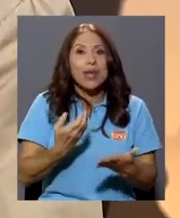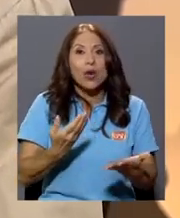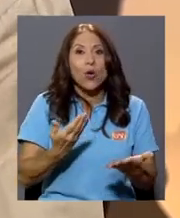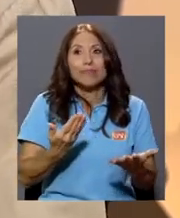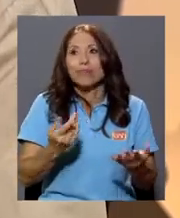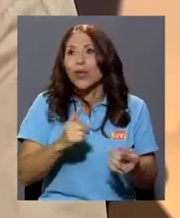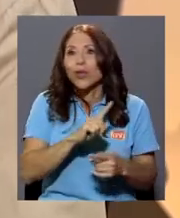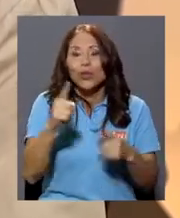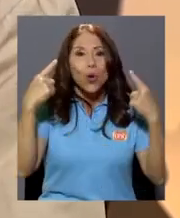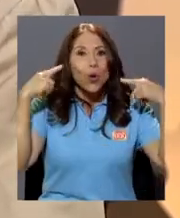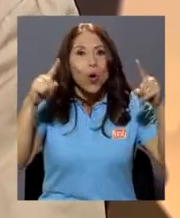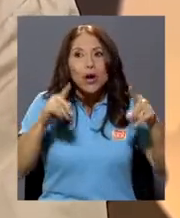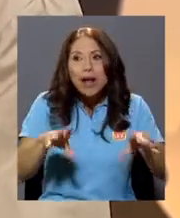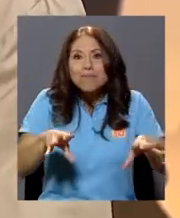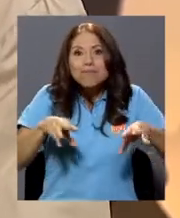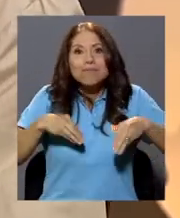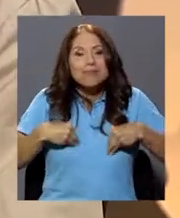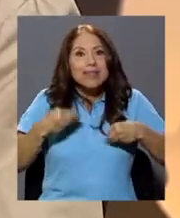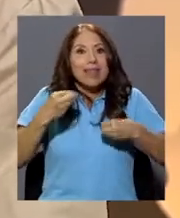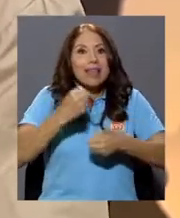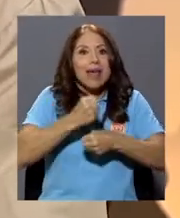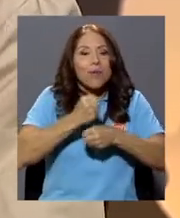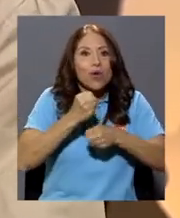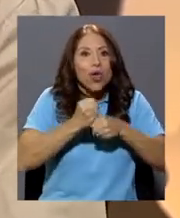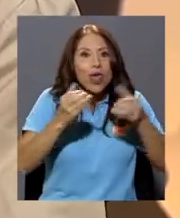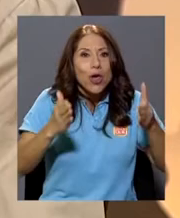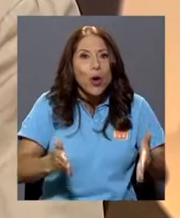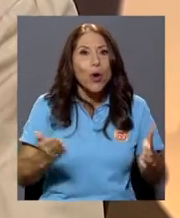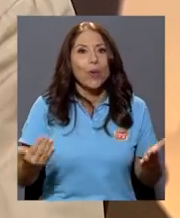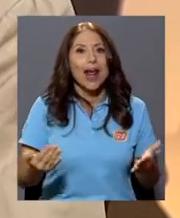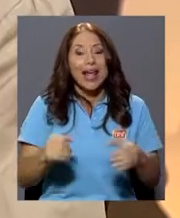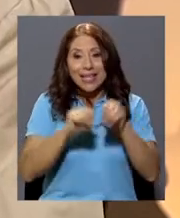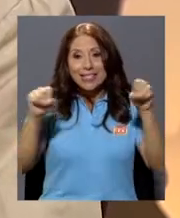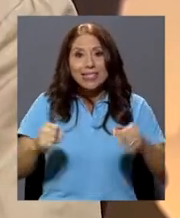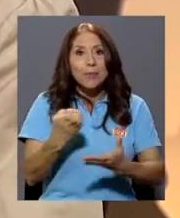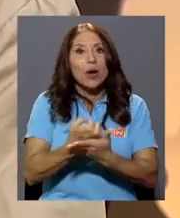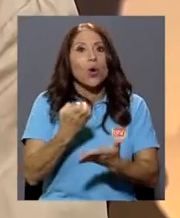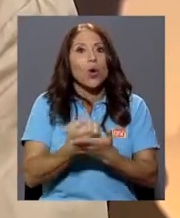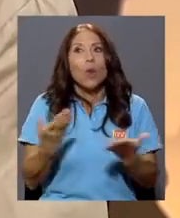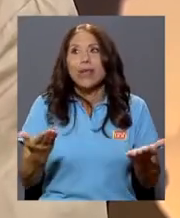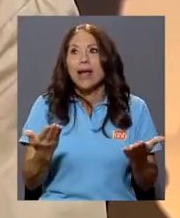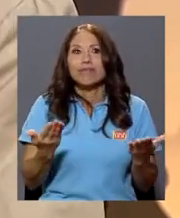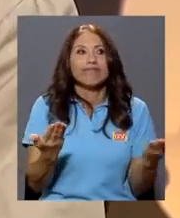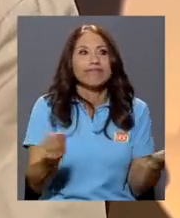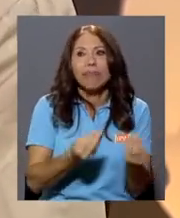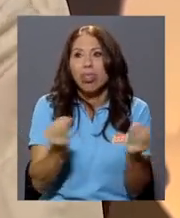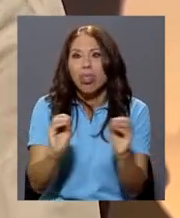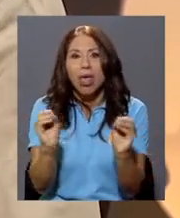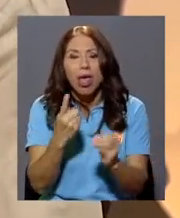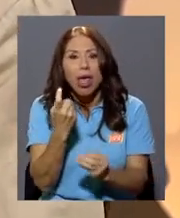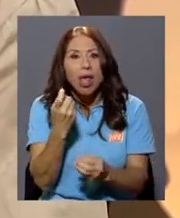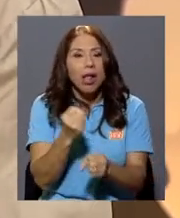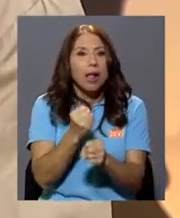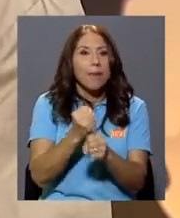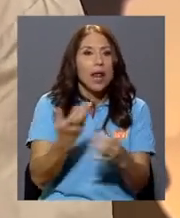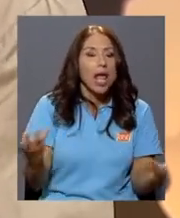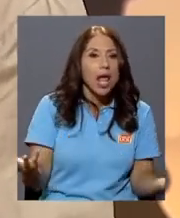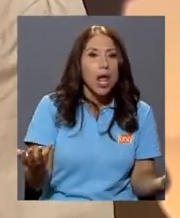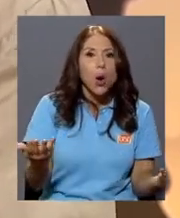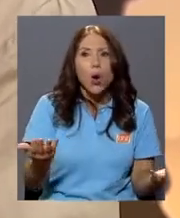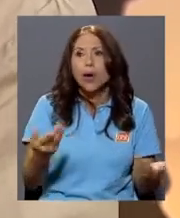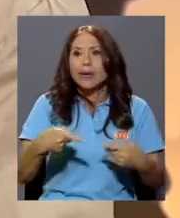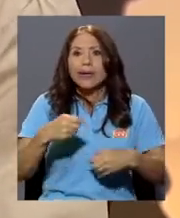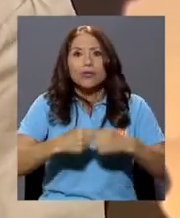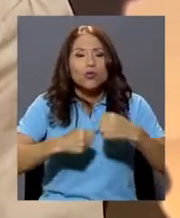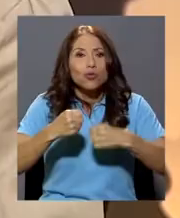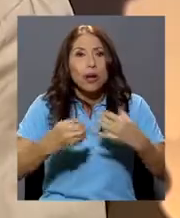de obra. El sistema económico es un gran productor de situaciones de desempleo, de paro estructural. Esto es algo que, de alguna forma,